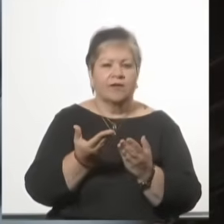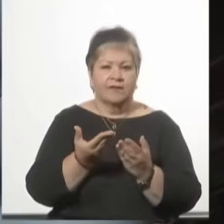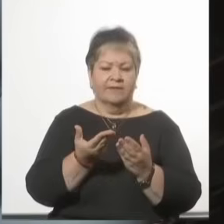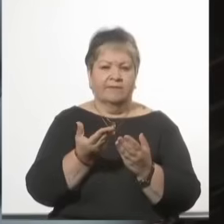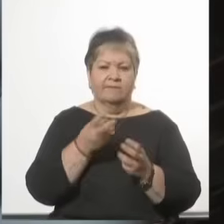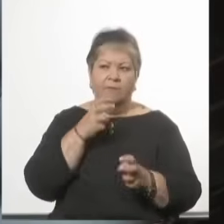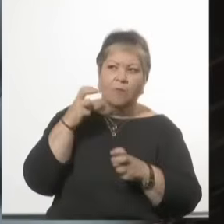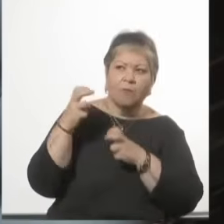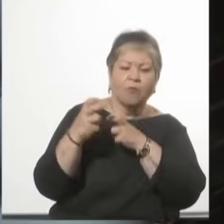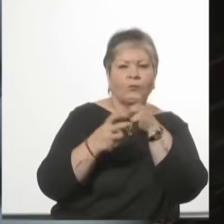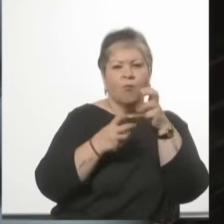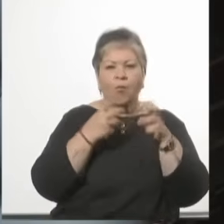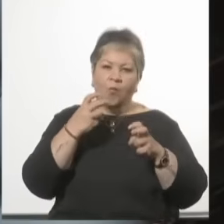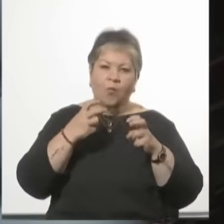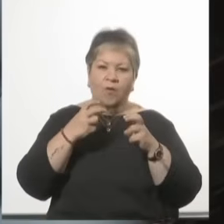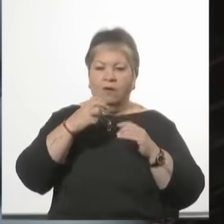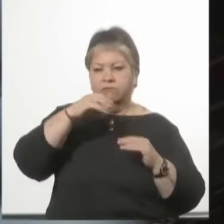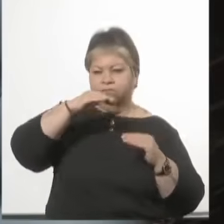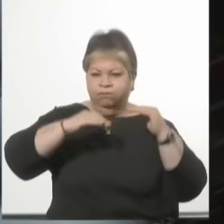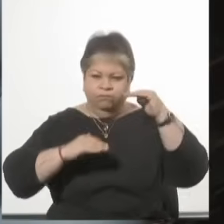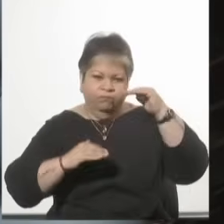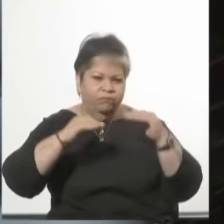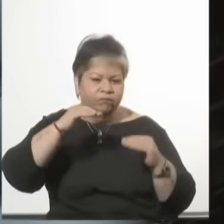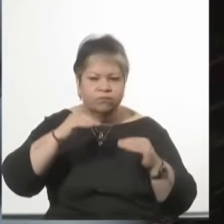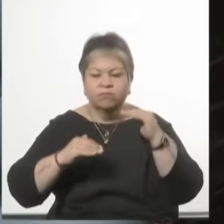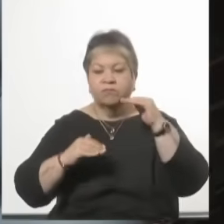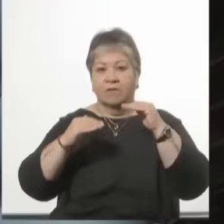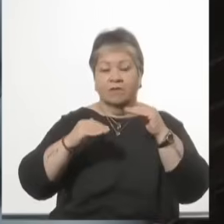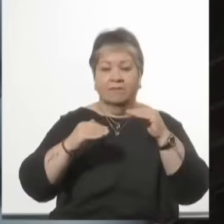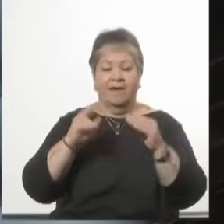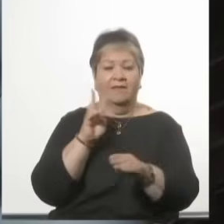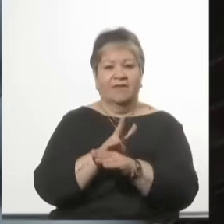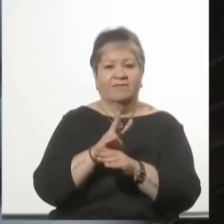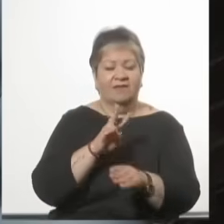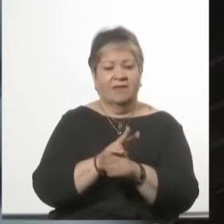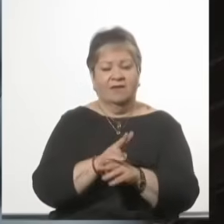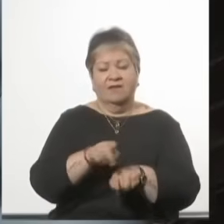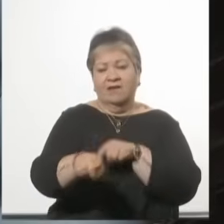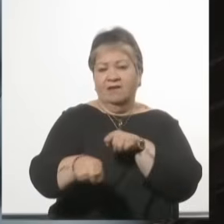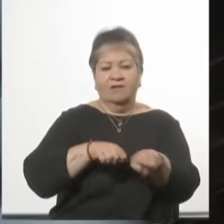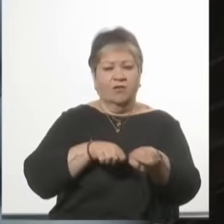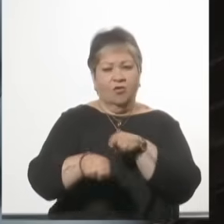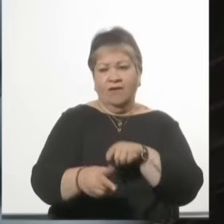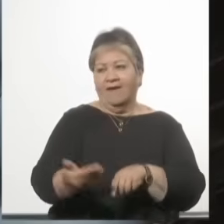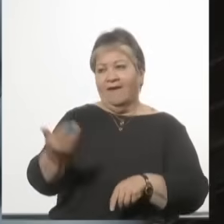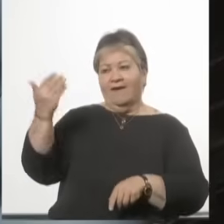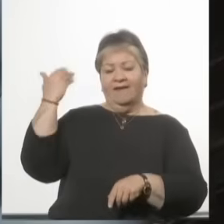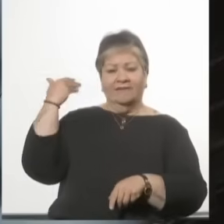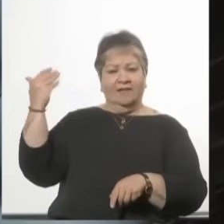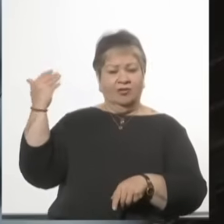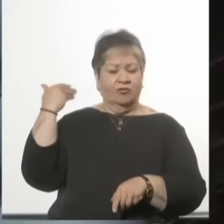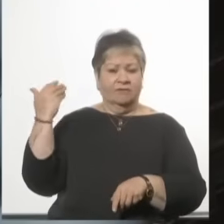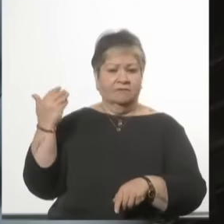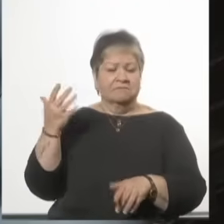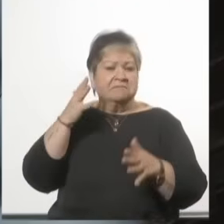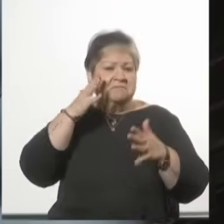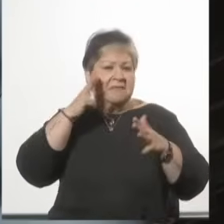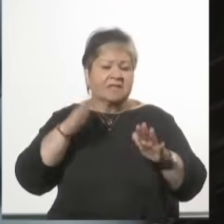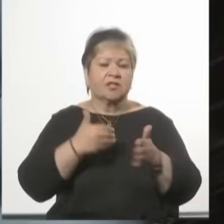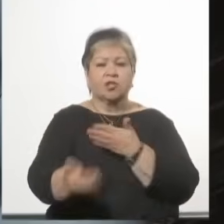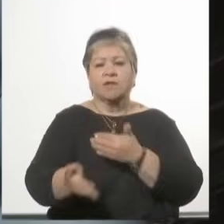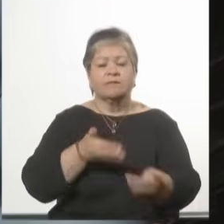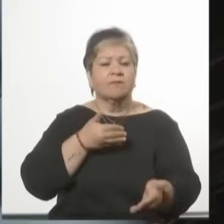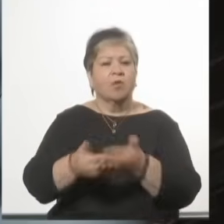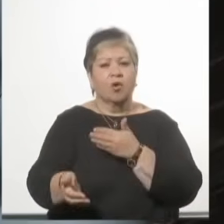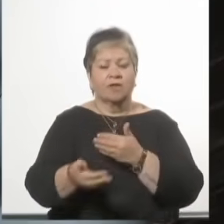desestabilizador, según el cual, para defender a rajatabla una gestión del pasado notoriamente reprochable, parece no tener reparo alguno en